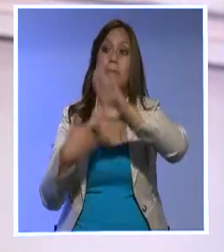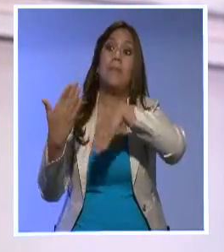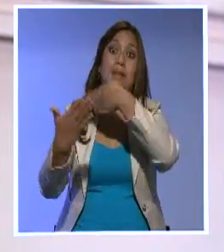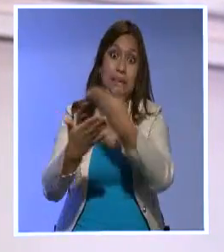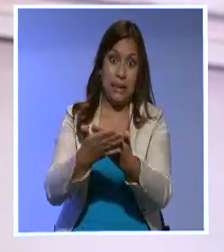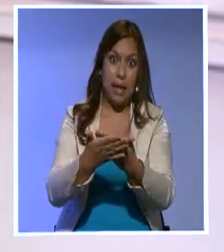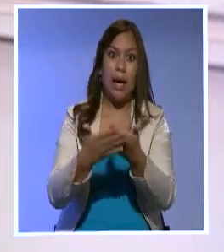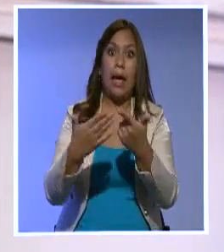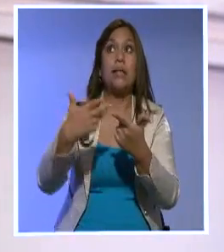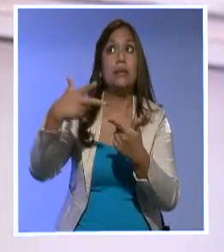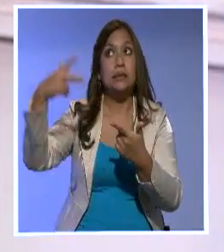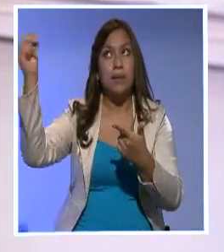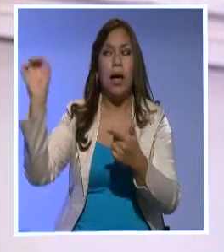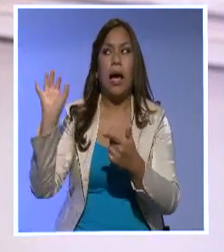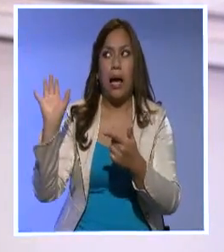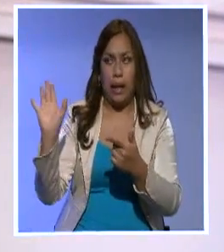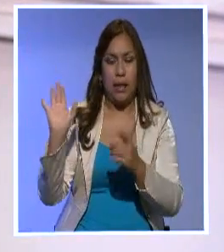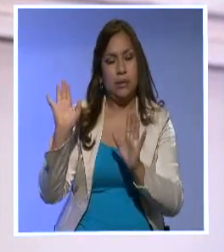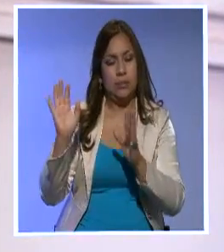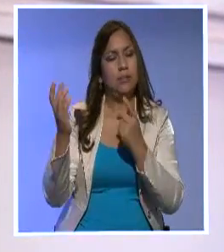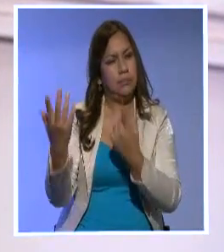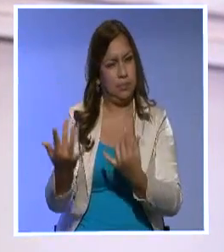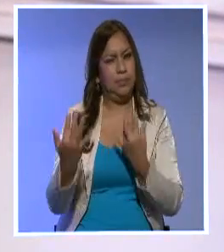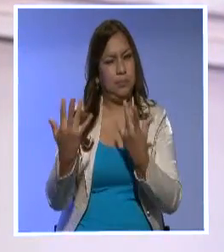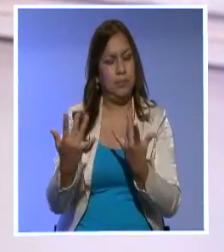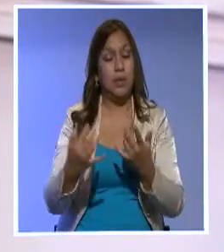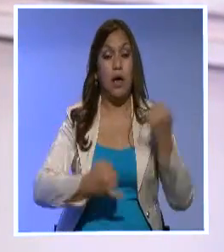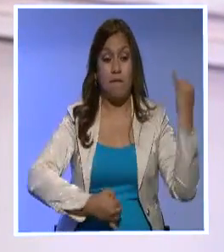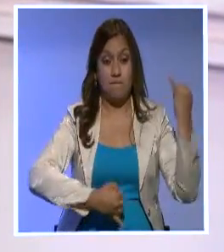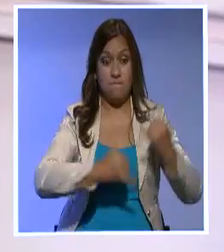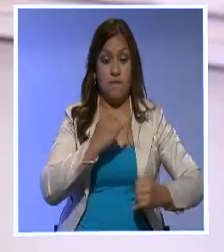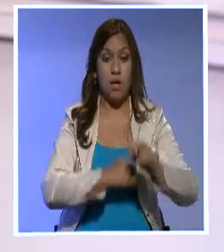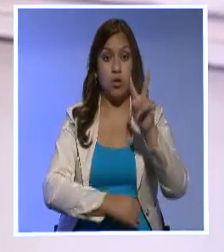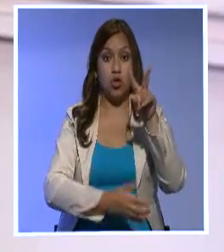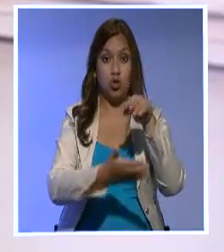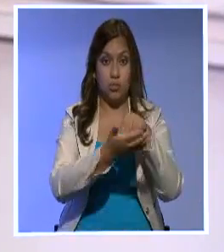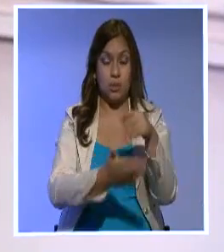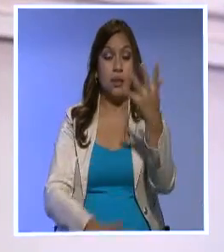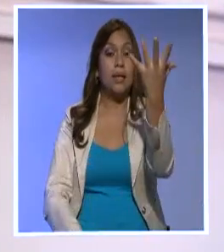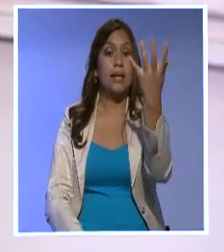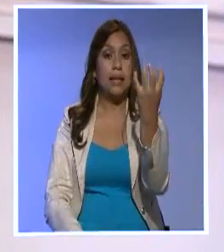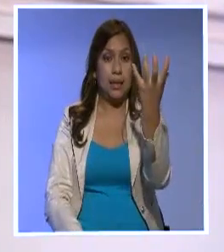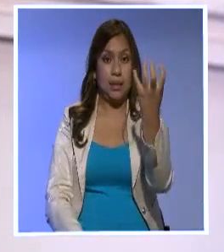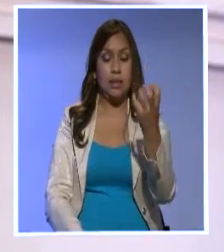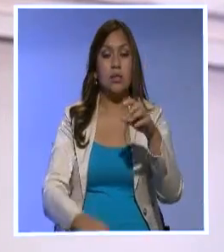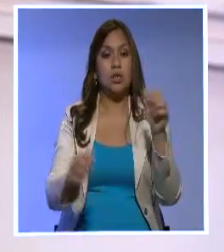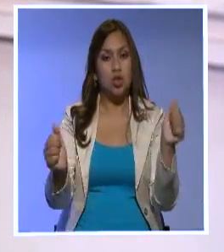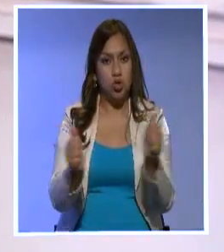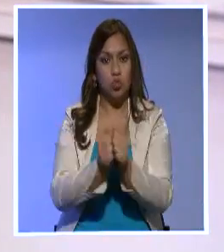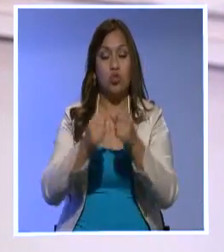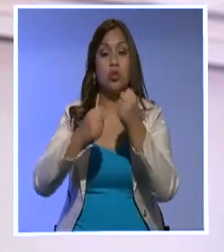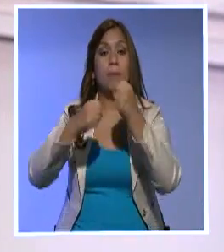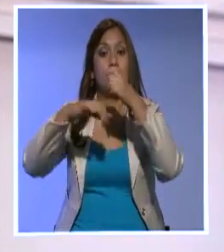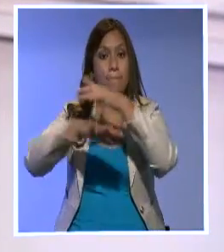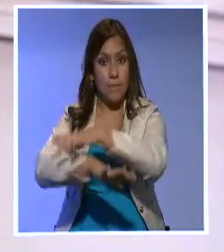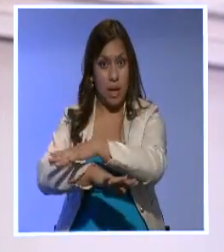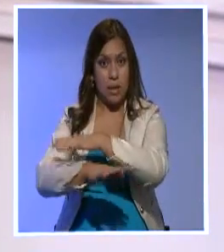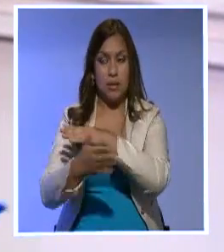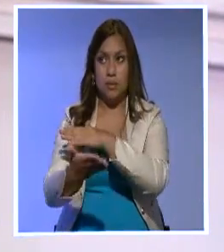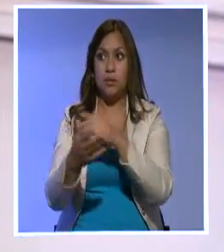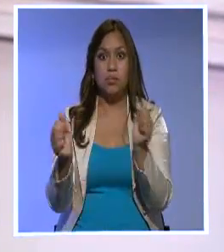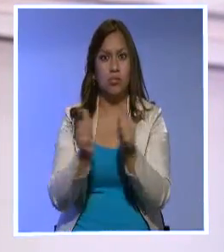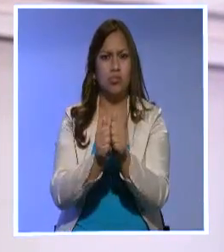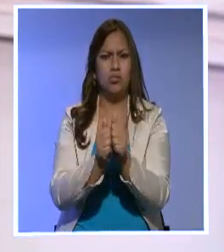en efecto a finales del 2015 conjuntamente en la asamblea nacional con la senplades promovió a nivel